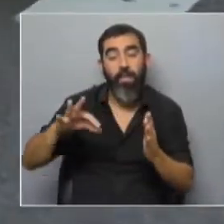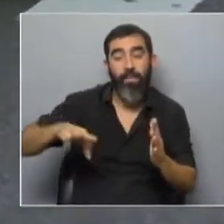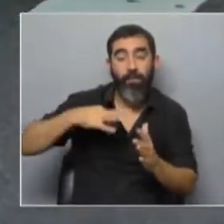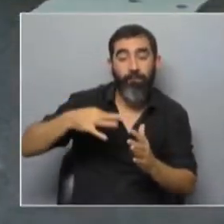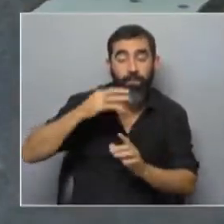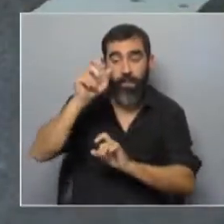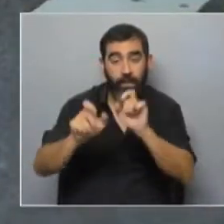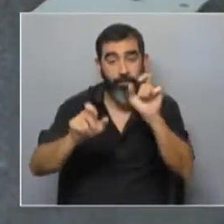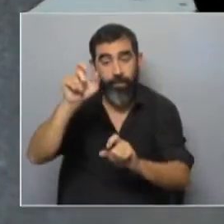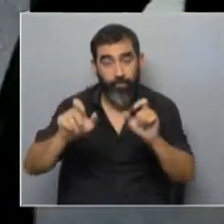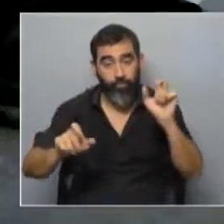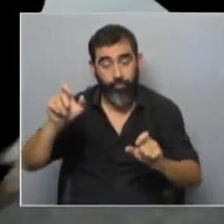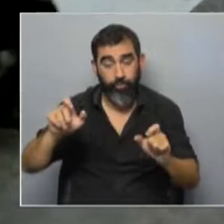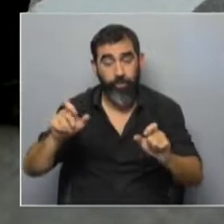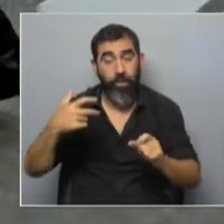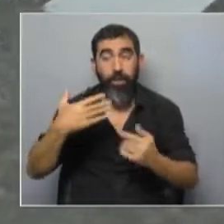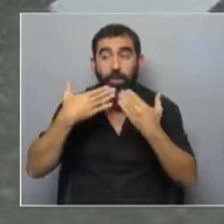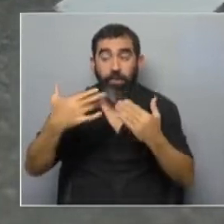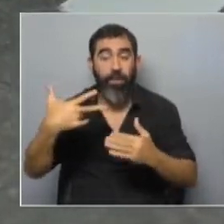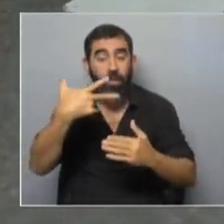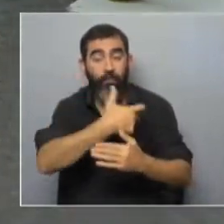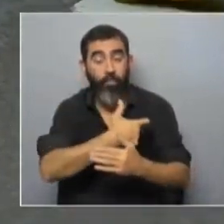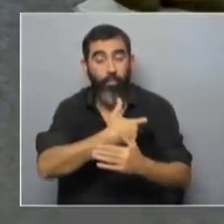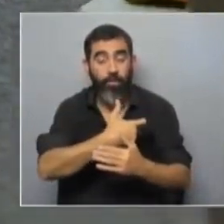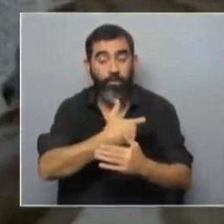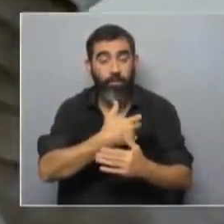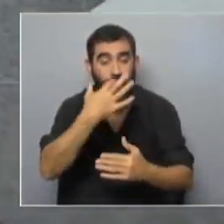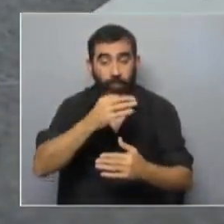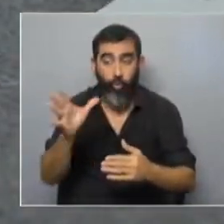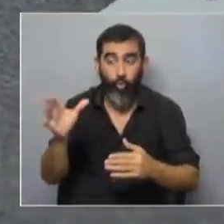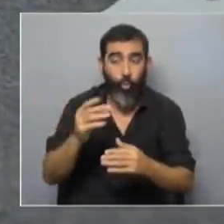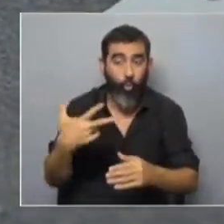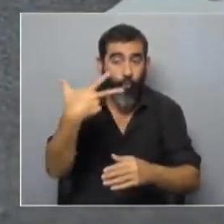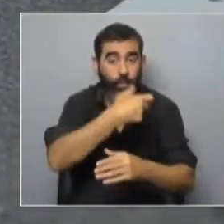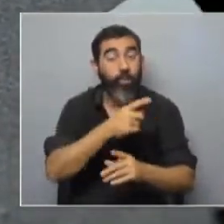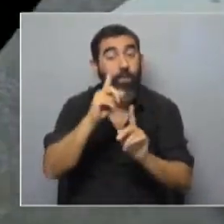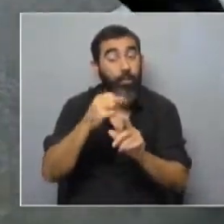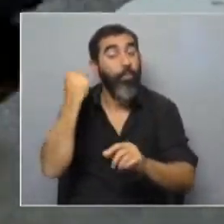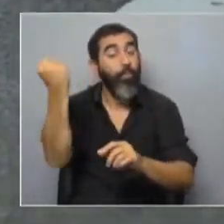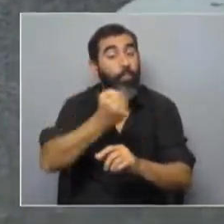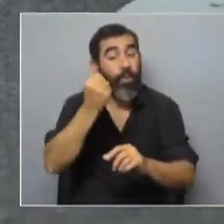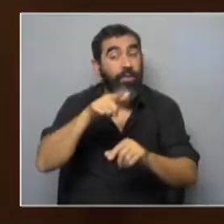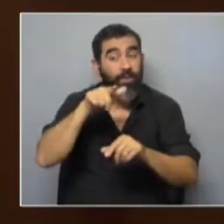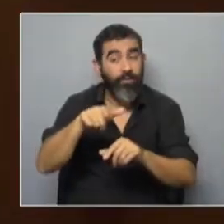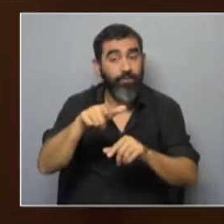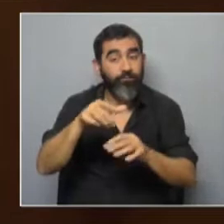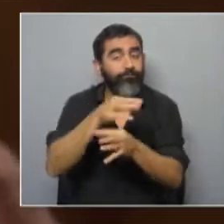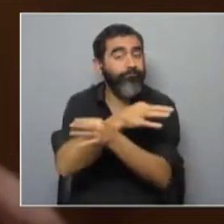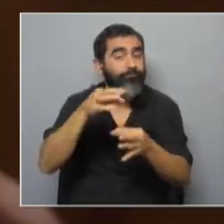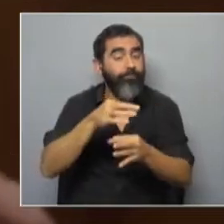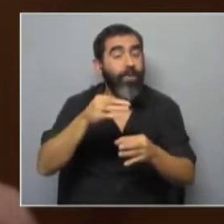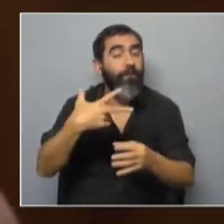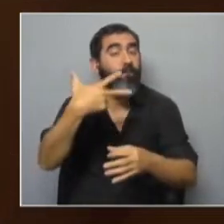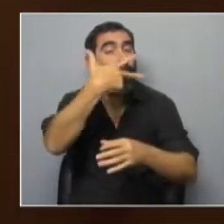personas, las vacunas y las coberturas de vacunas, o sea que todos estemos vacunados, porque es importante, es eso. El éxito de los esquemas